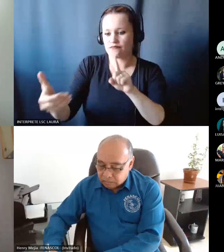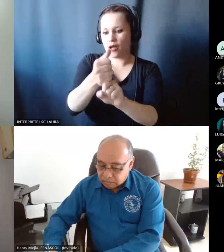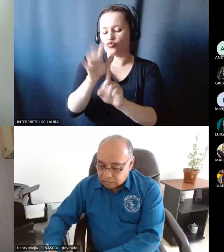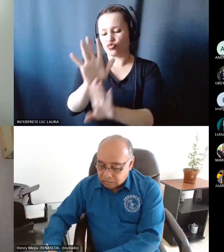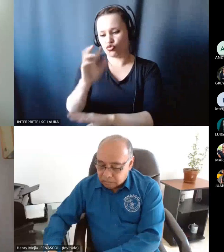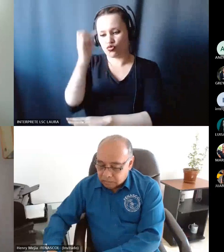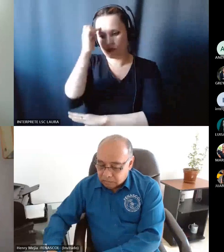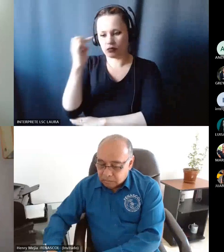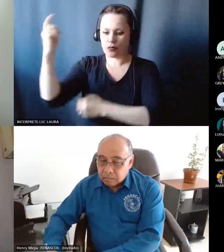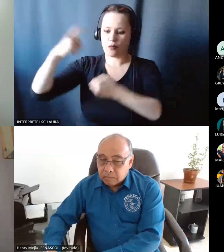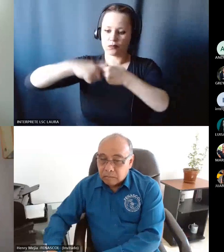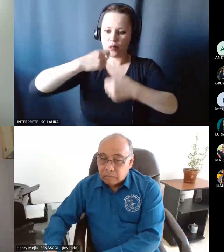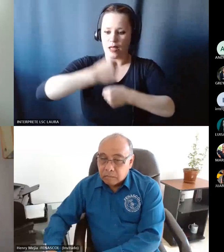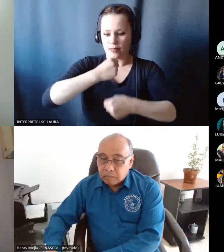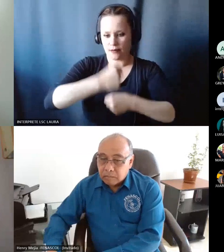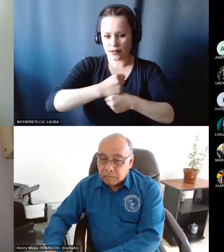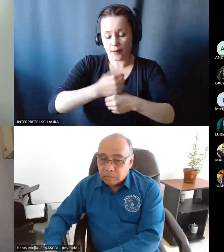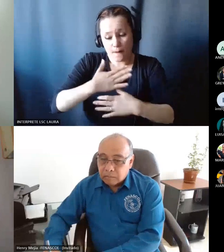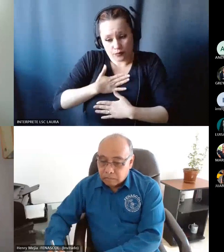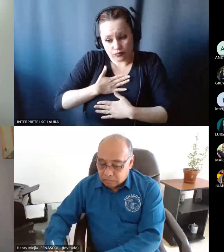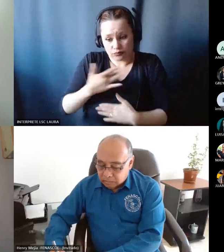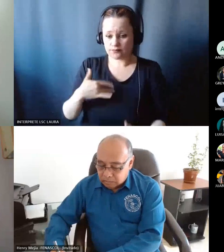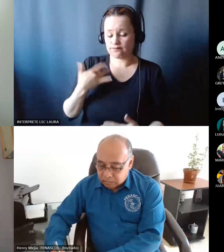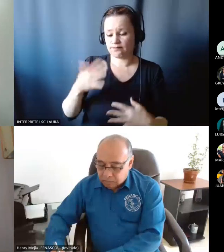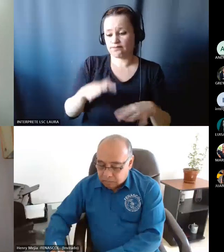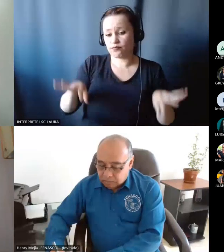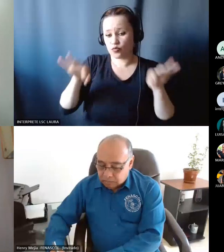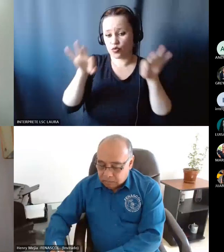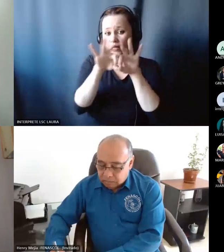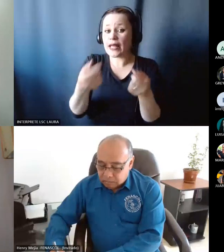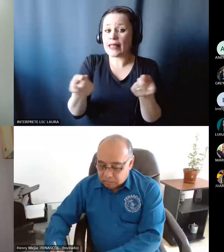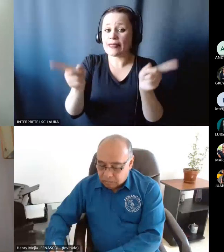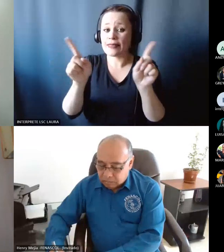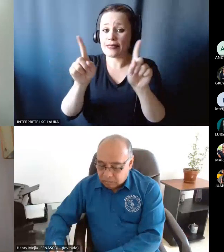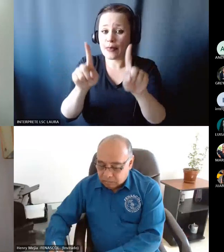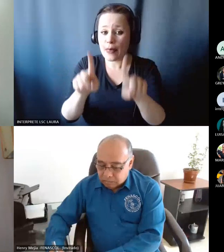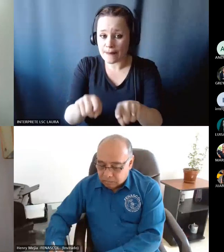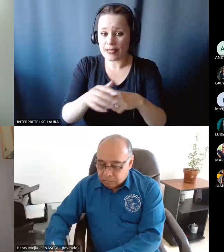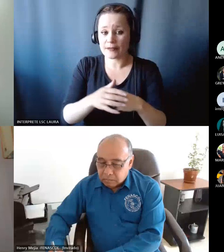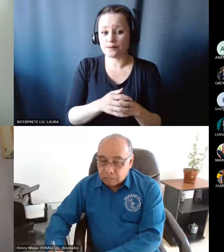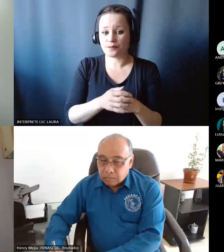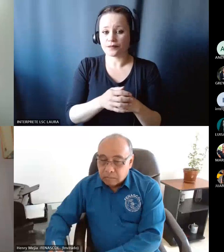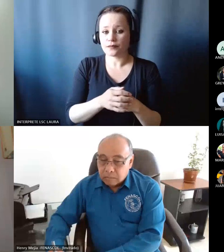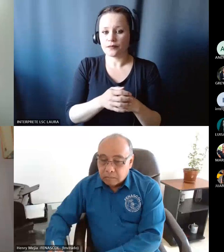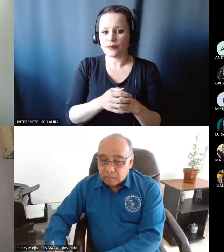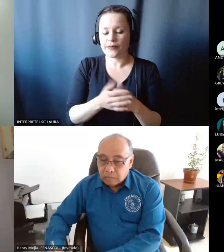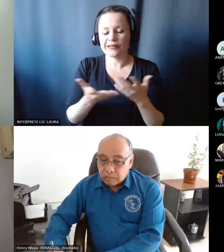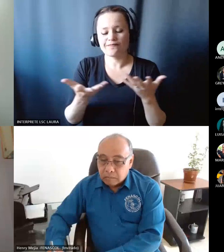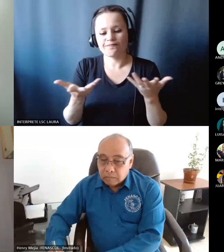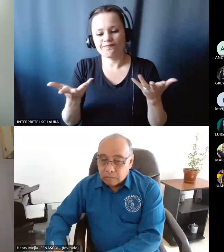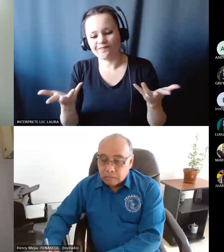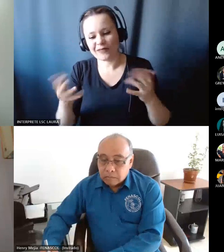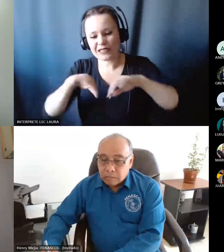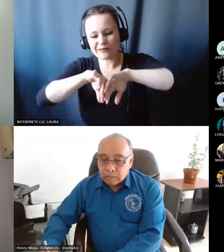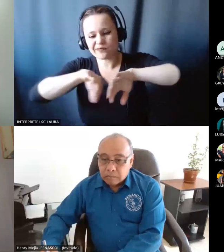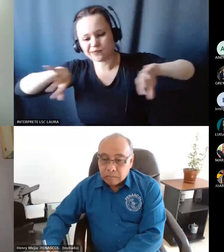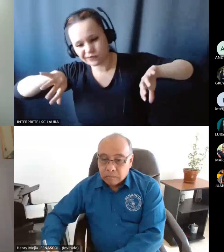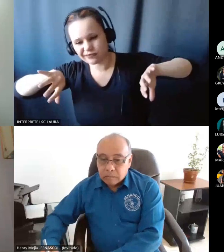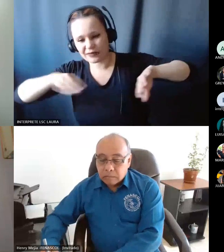mí es absolutamente importante y un escenario adicional La Brecha de eh lo que nos